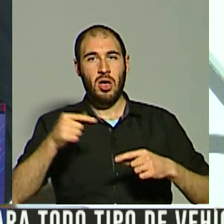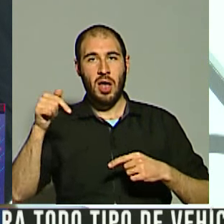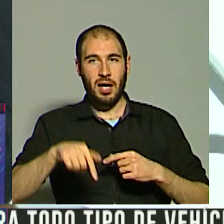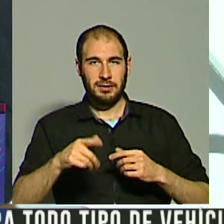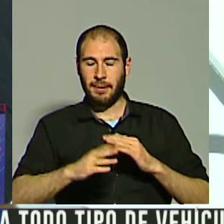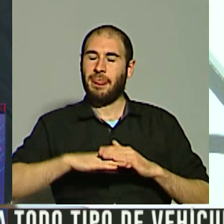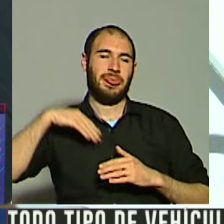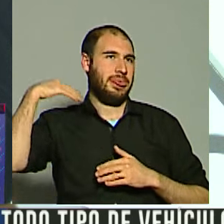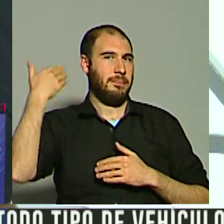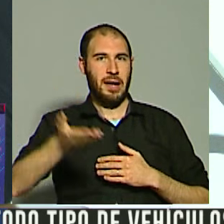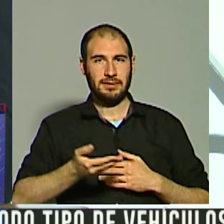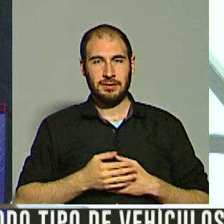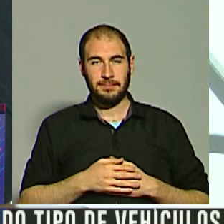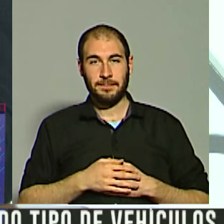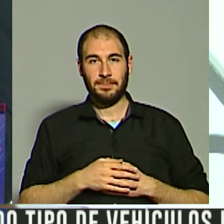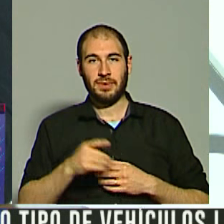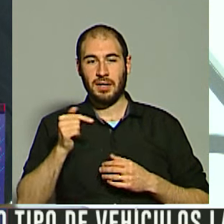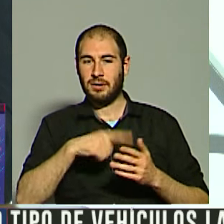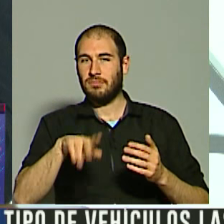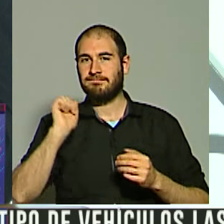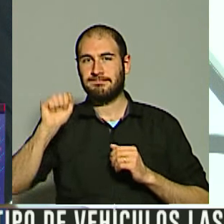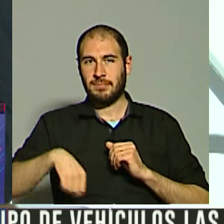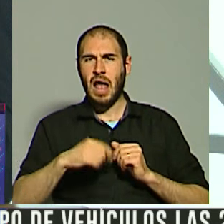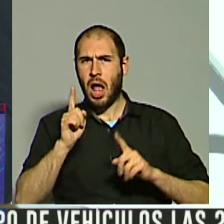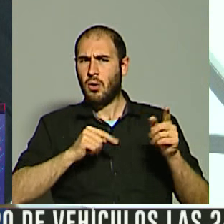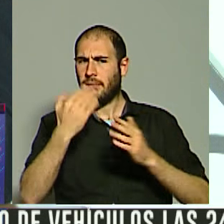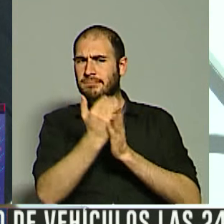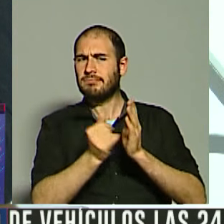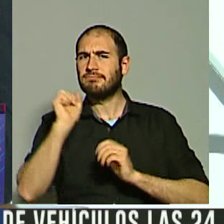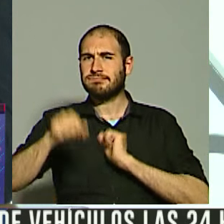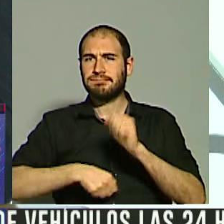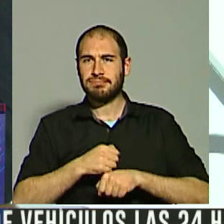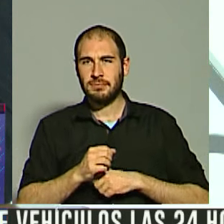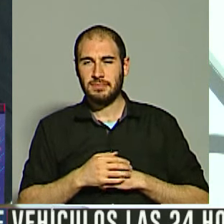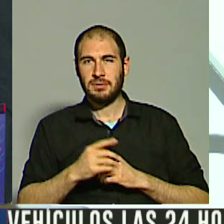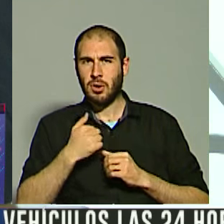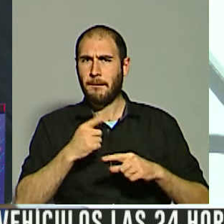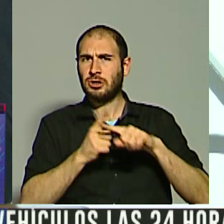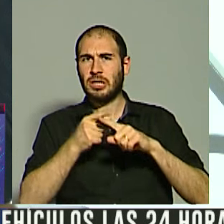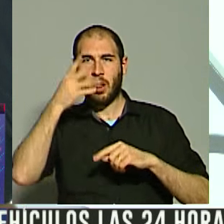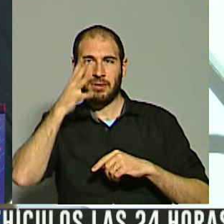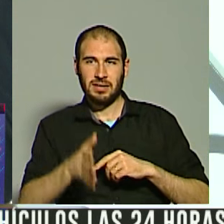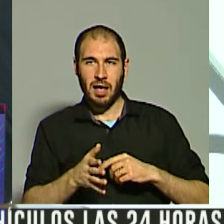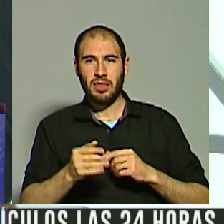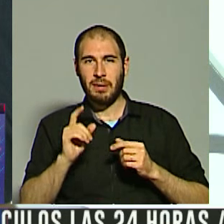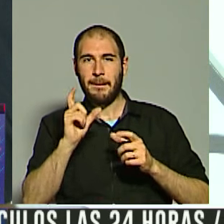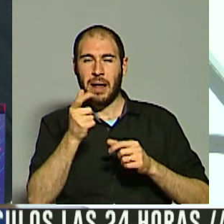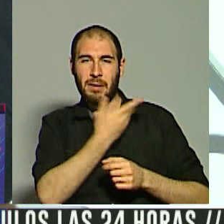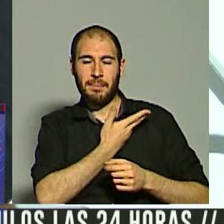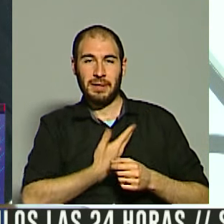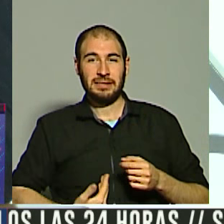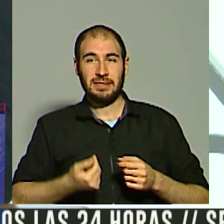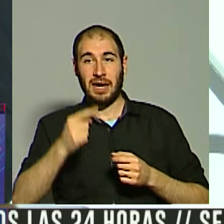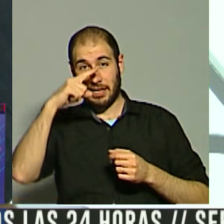los sobrepasó. No tuvieron en cuenta algunas variables, fueron demasiado optimistas, e incluso fueron las palabras del presidente de la